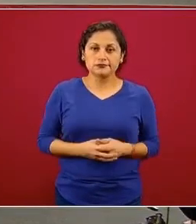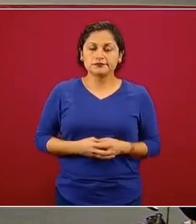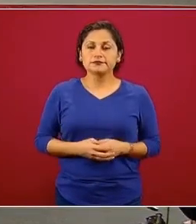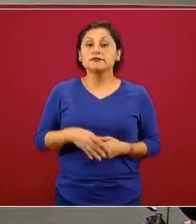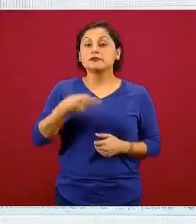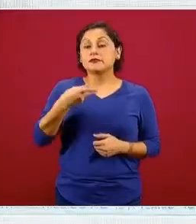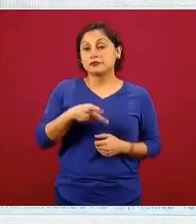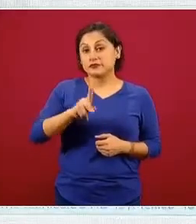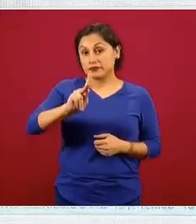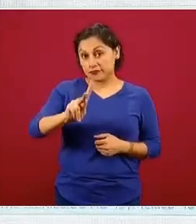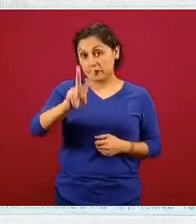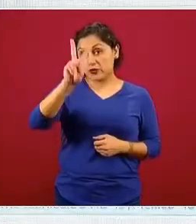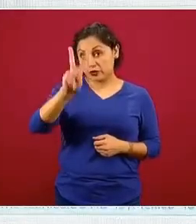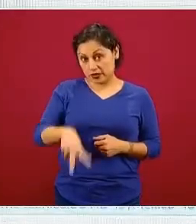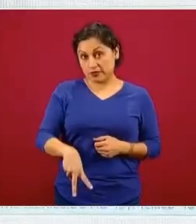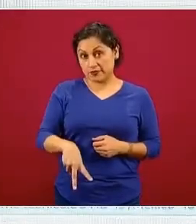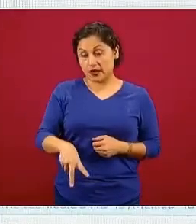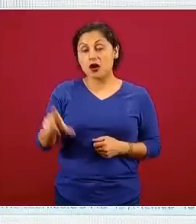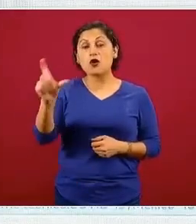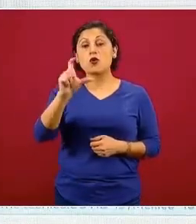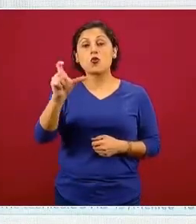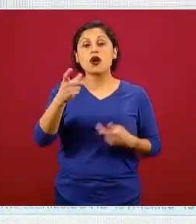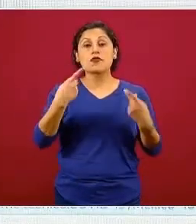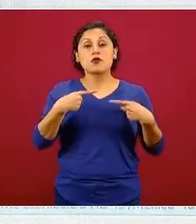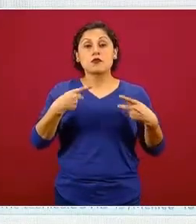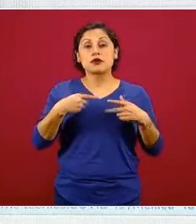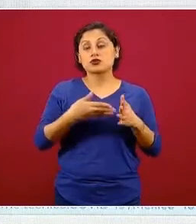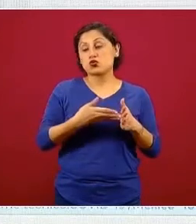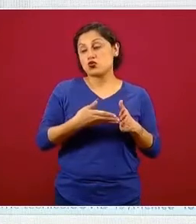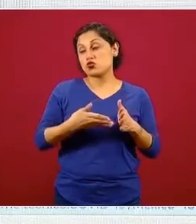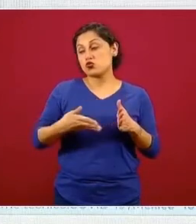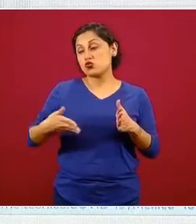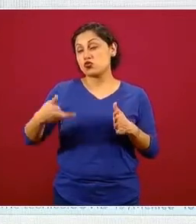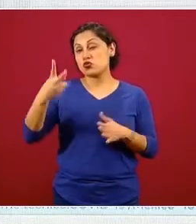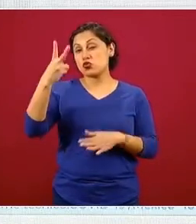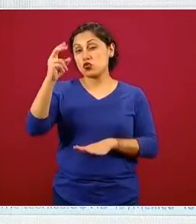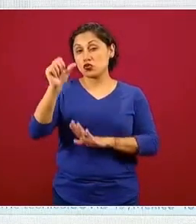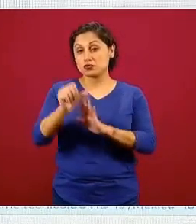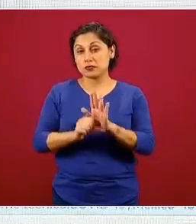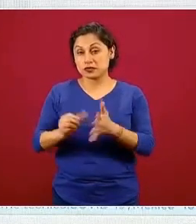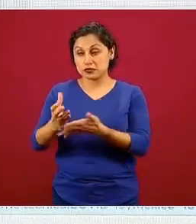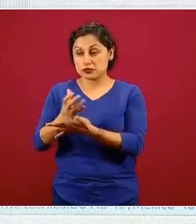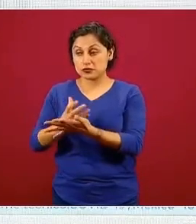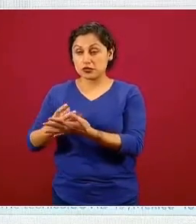persona ya no es capaz de contagiar, porque el virus ha desaparecido del organismo.